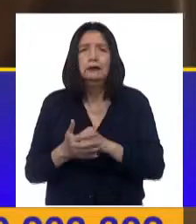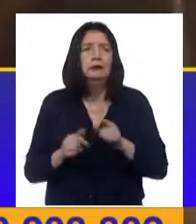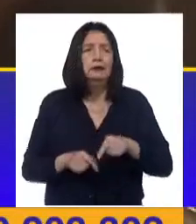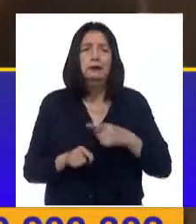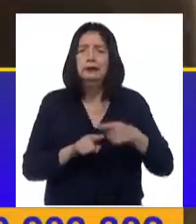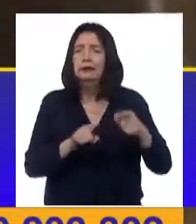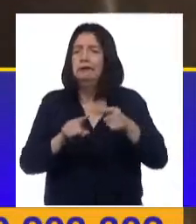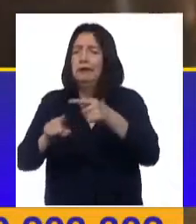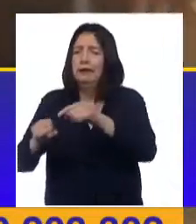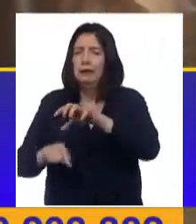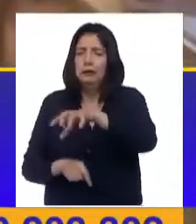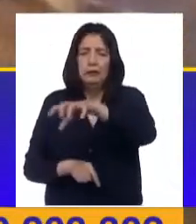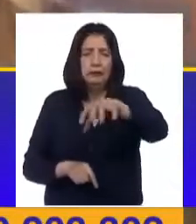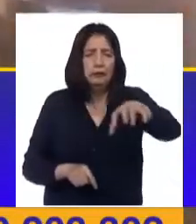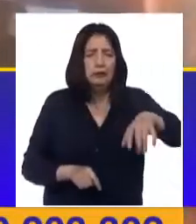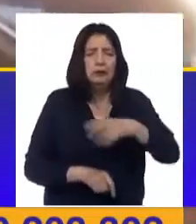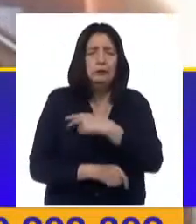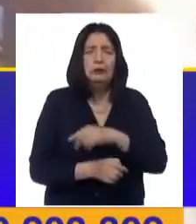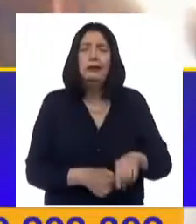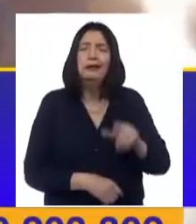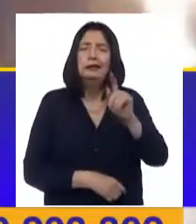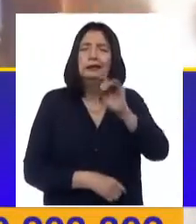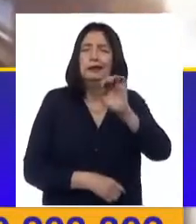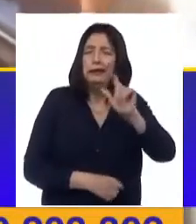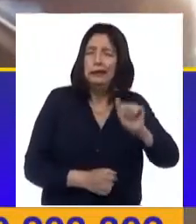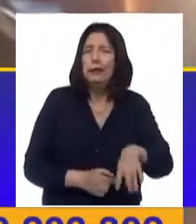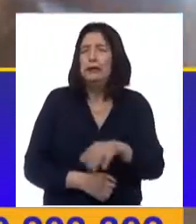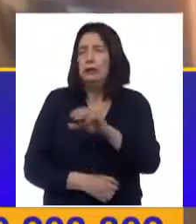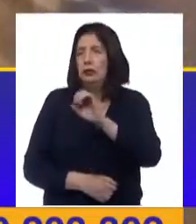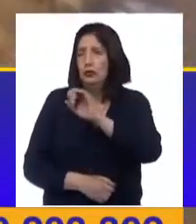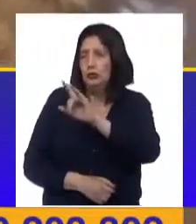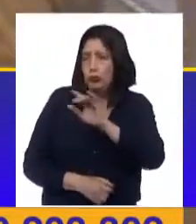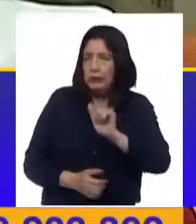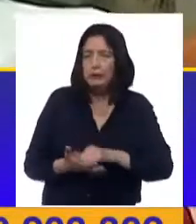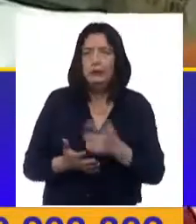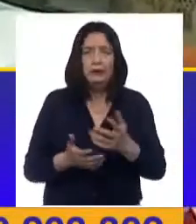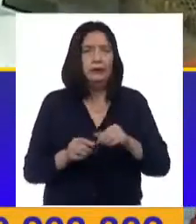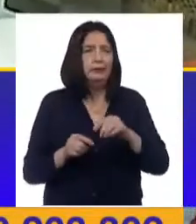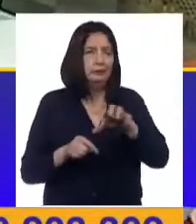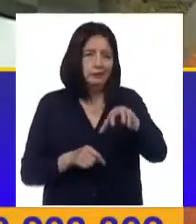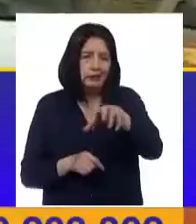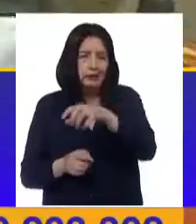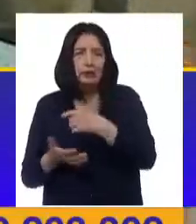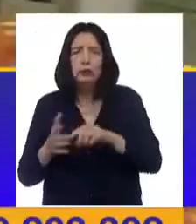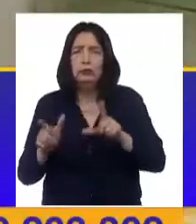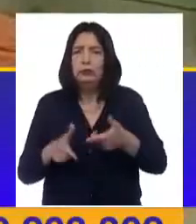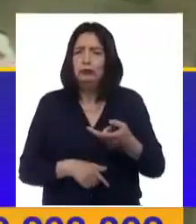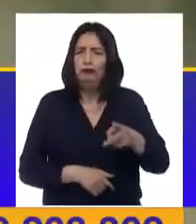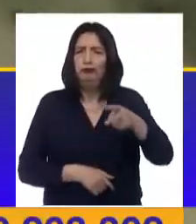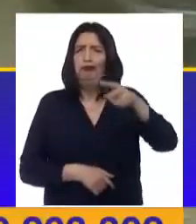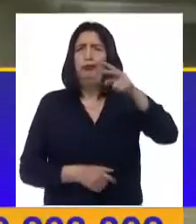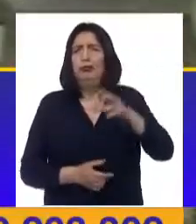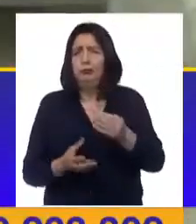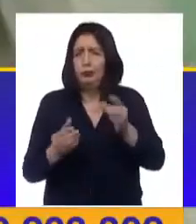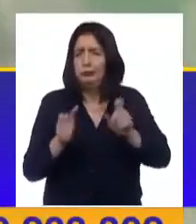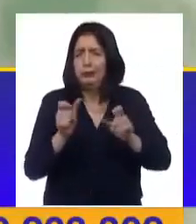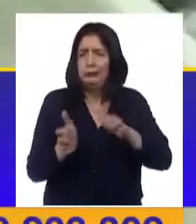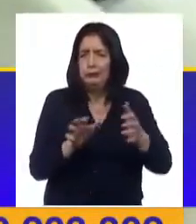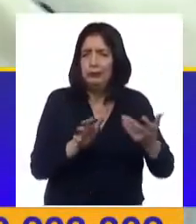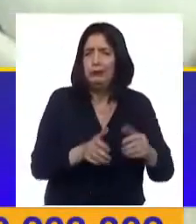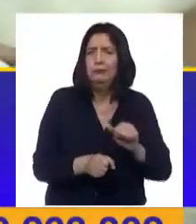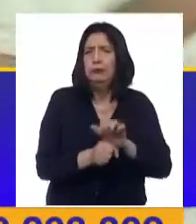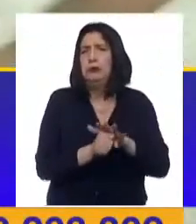distribuidos a diferentes lugares como Talara, Sullana, Chulucanas y Sechura, lugares en los que se incrementó el número de fallecidos